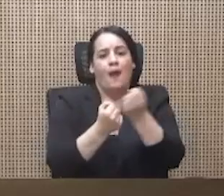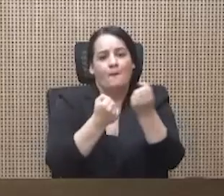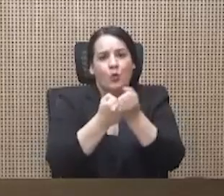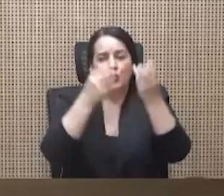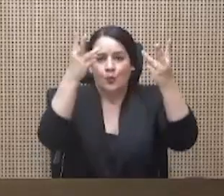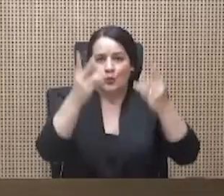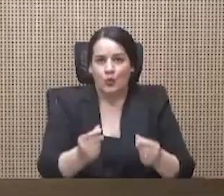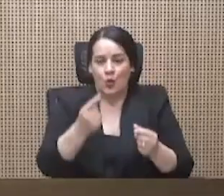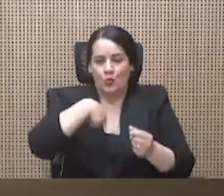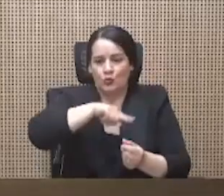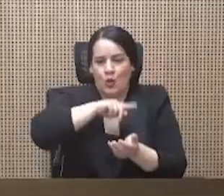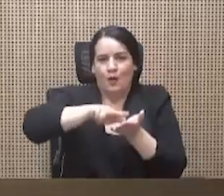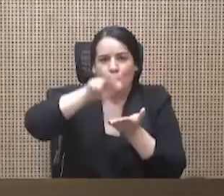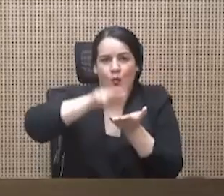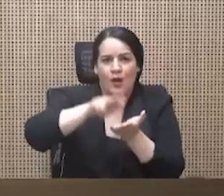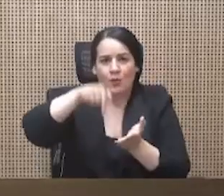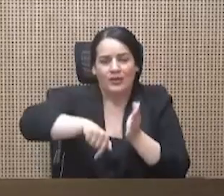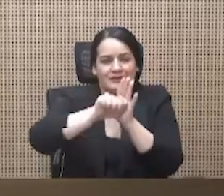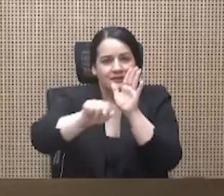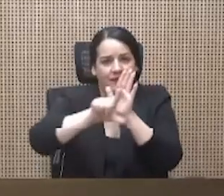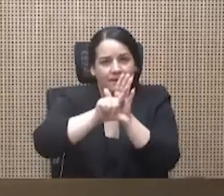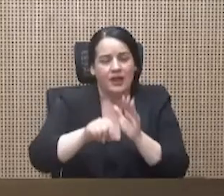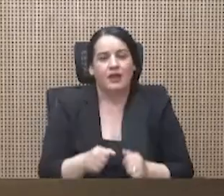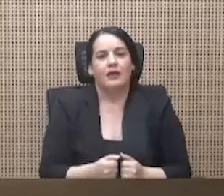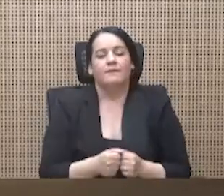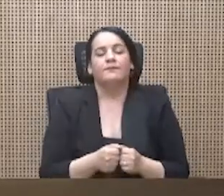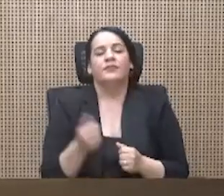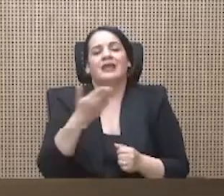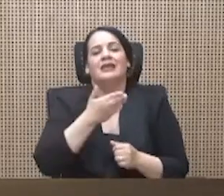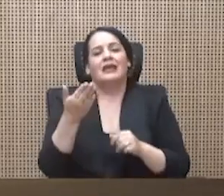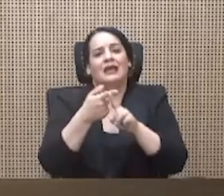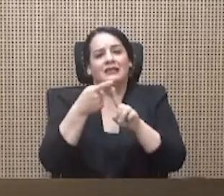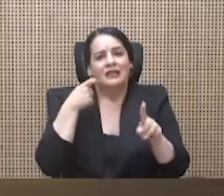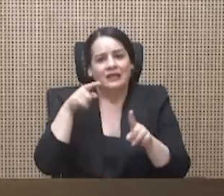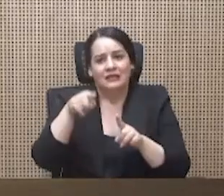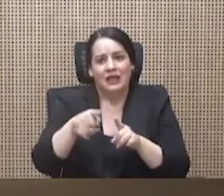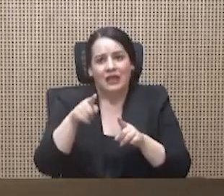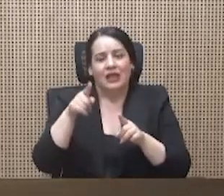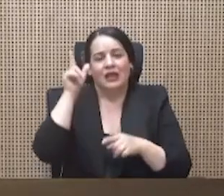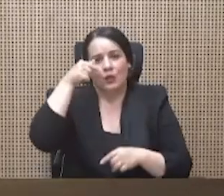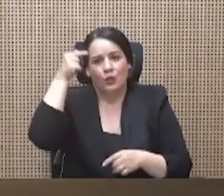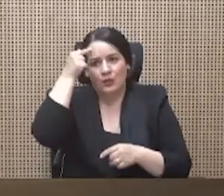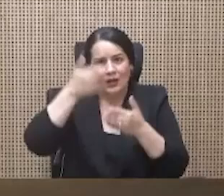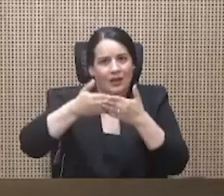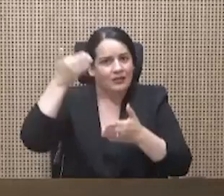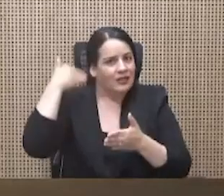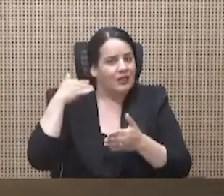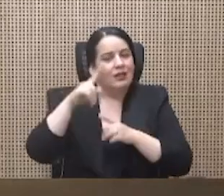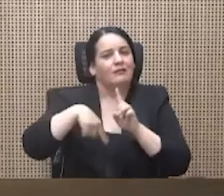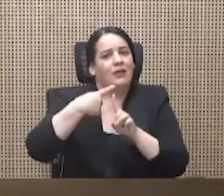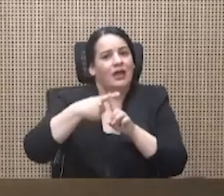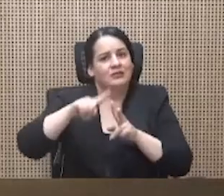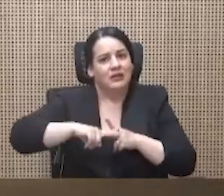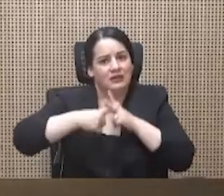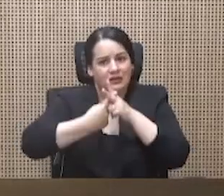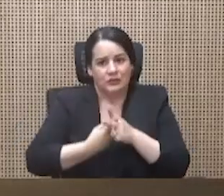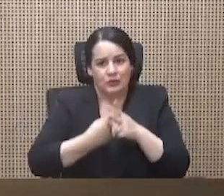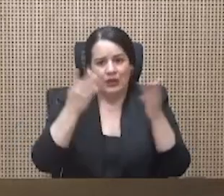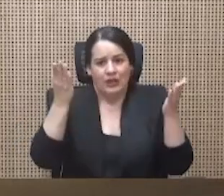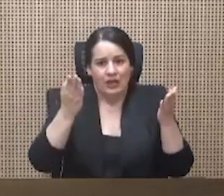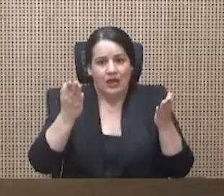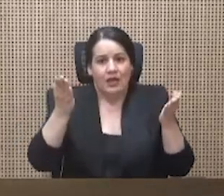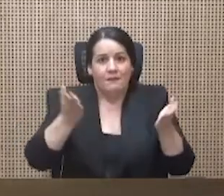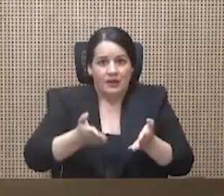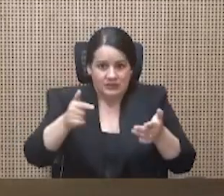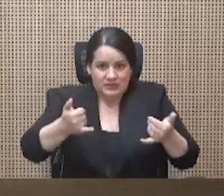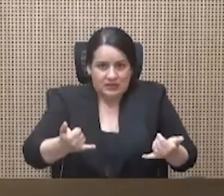hemos aprobado aquí en esta asamblea, que desde la administración anterior y a inicios de la presente se han